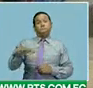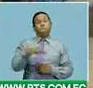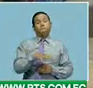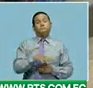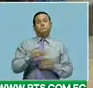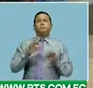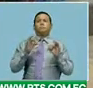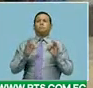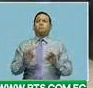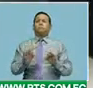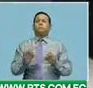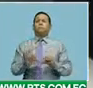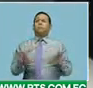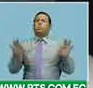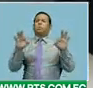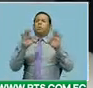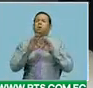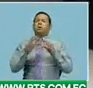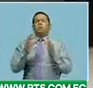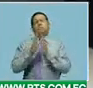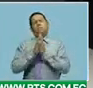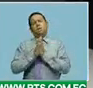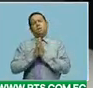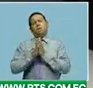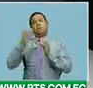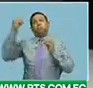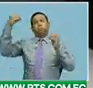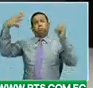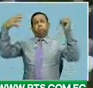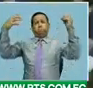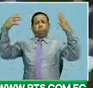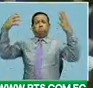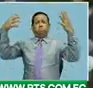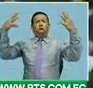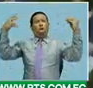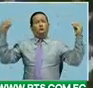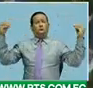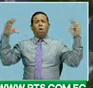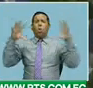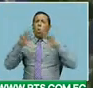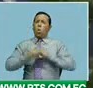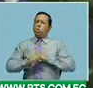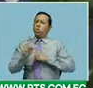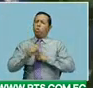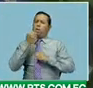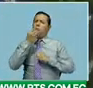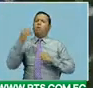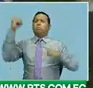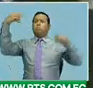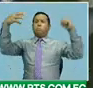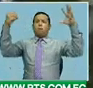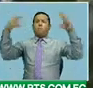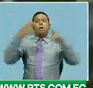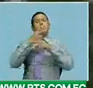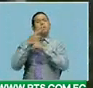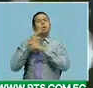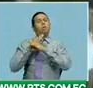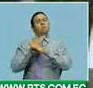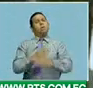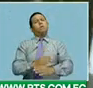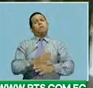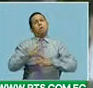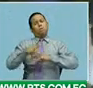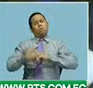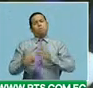mejor alumbrado en el sector para evitar que este tipo de sucesos se repitan. Desde la provincia de Santa Elena, informó